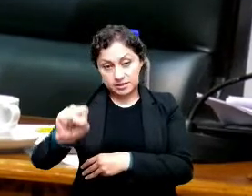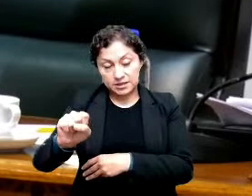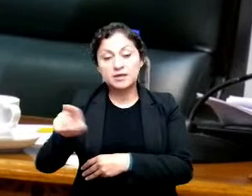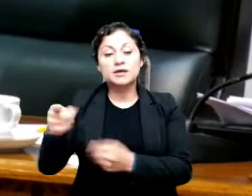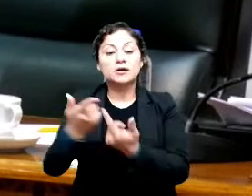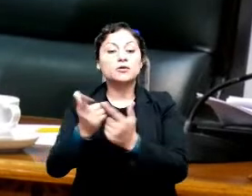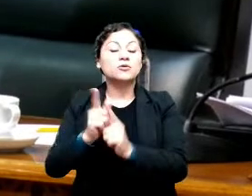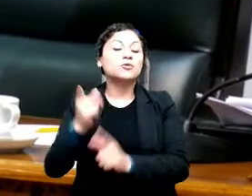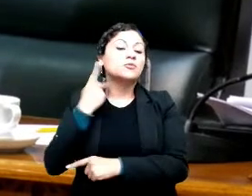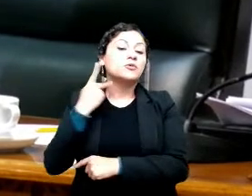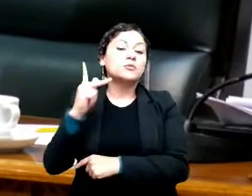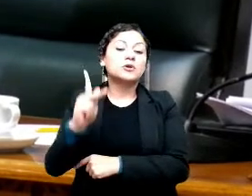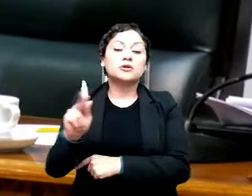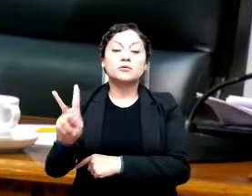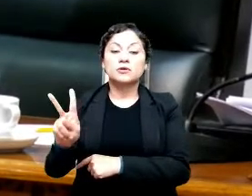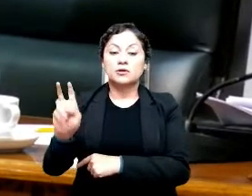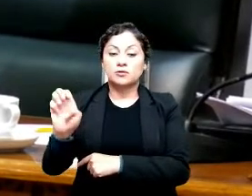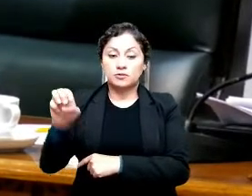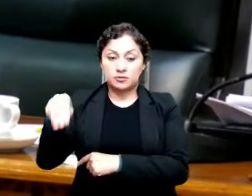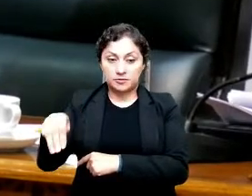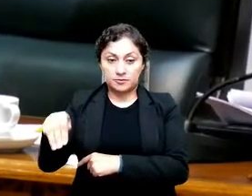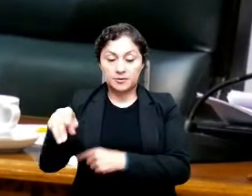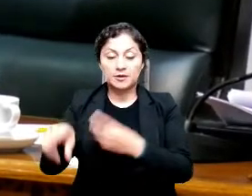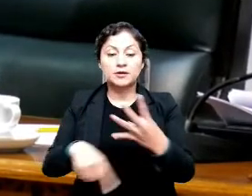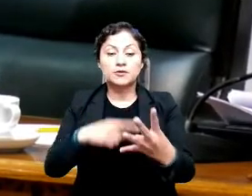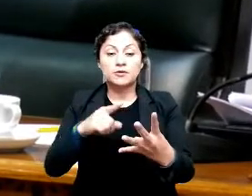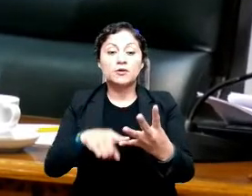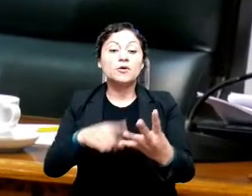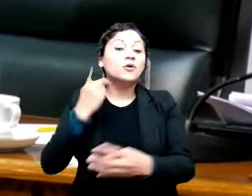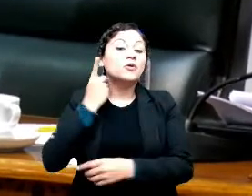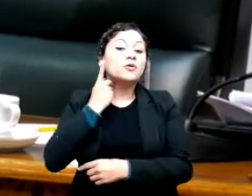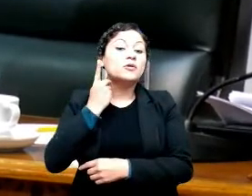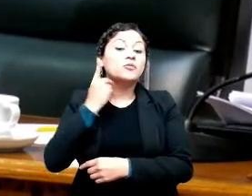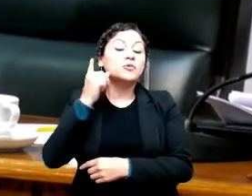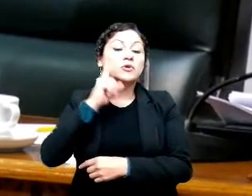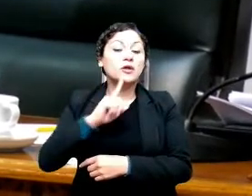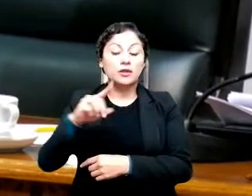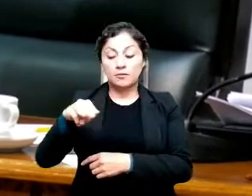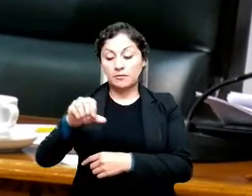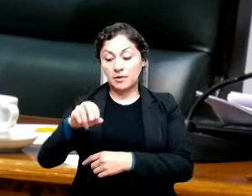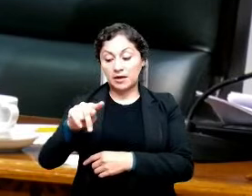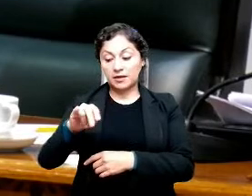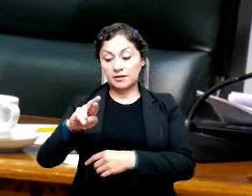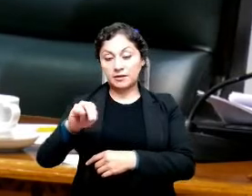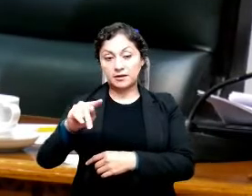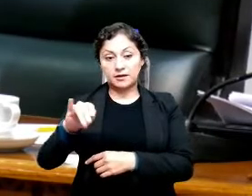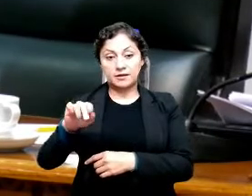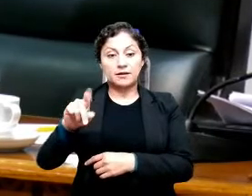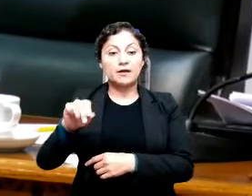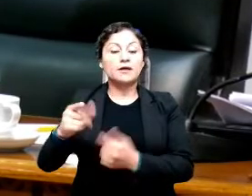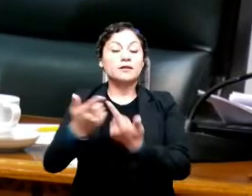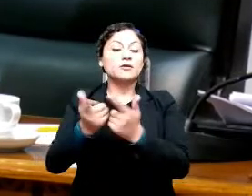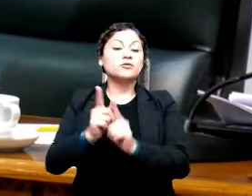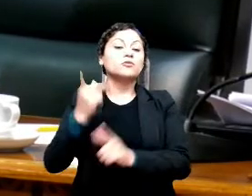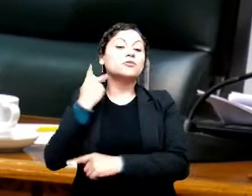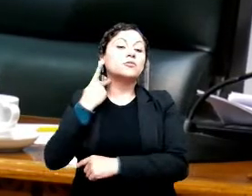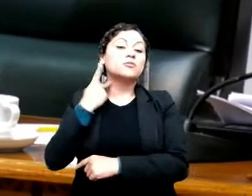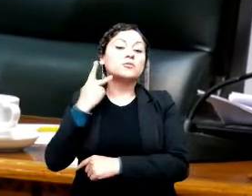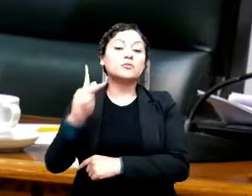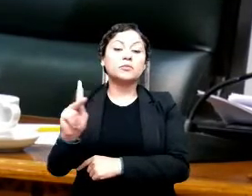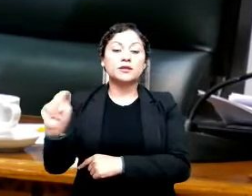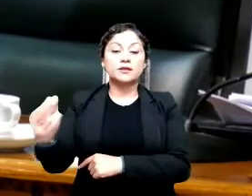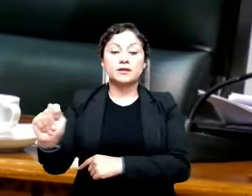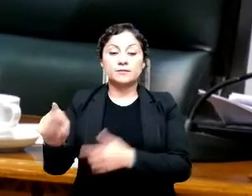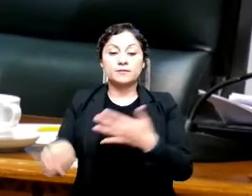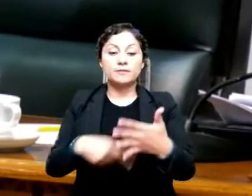del Partido Verde Ecologista de México. Diputada María Trinidad Franco Arpero, Grupo Parlamentario del Partido del